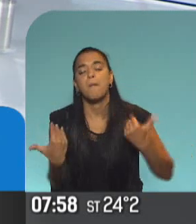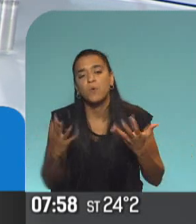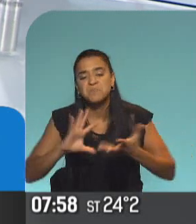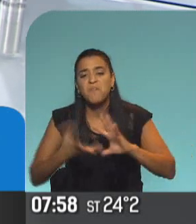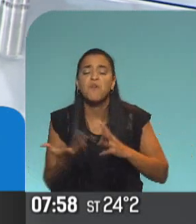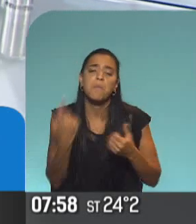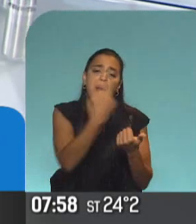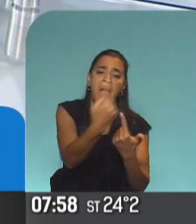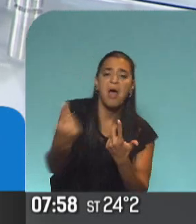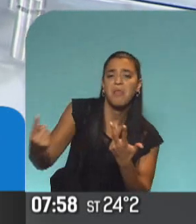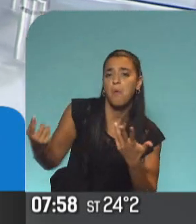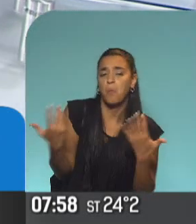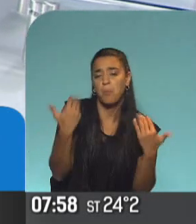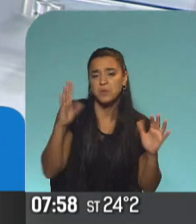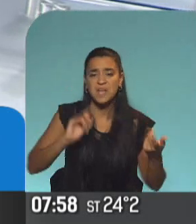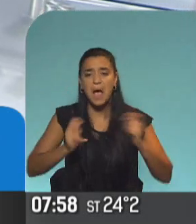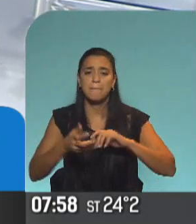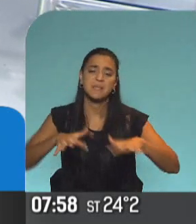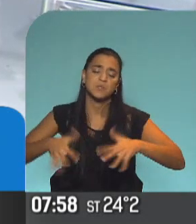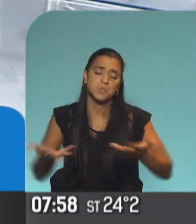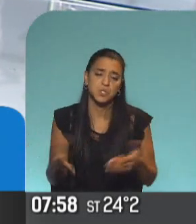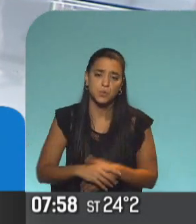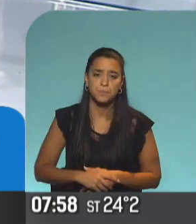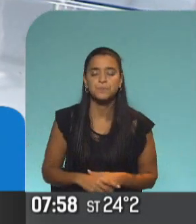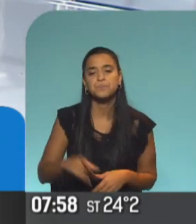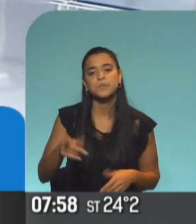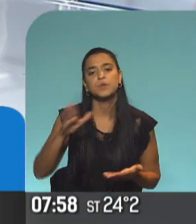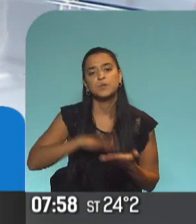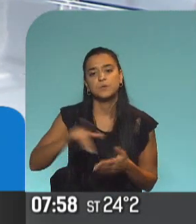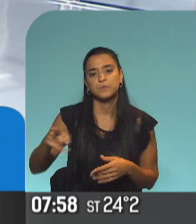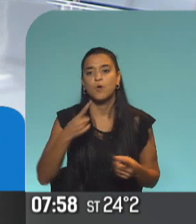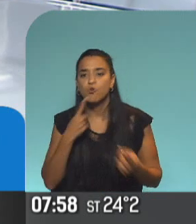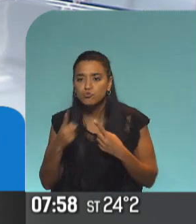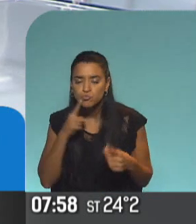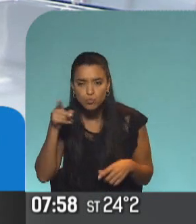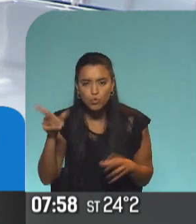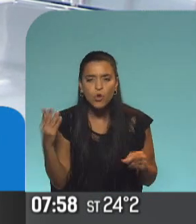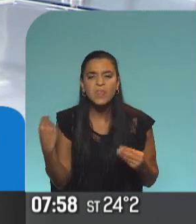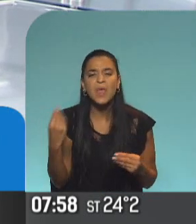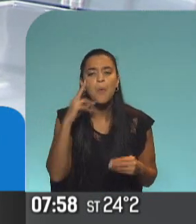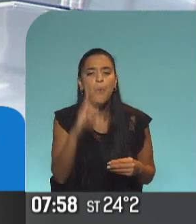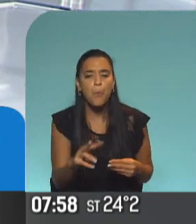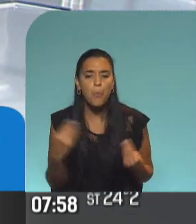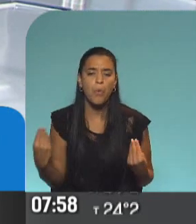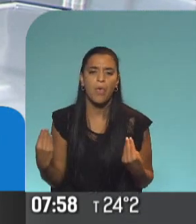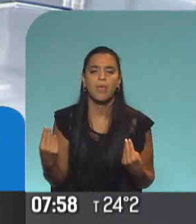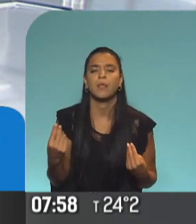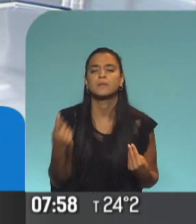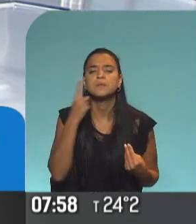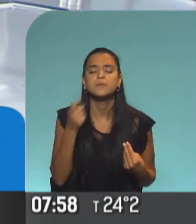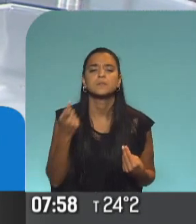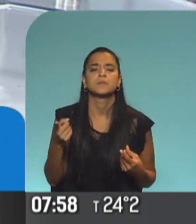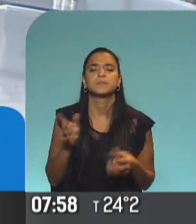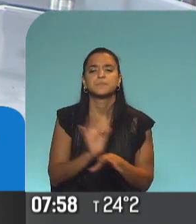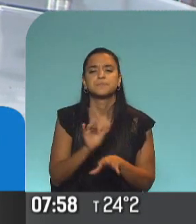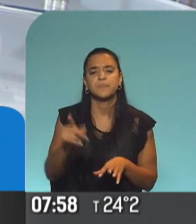muy efímera que cambia con las circunstancias. Y en este sentido, usted como consultor, ¿qué ve y qué notan desde la